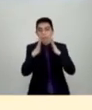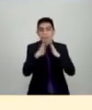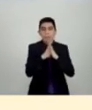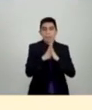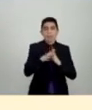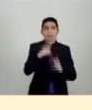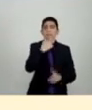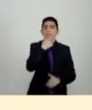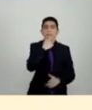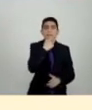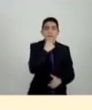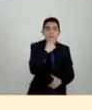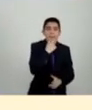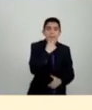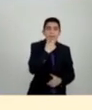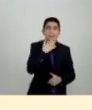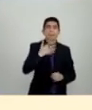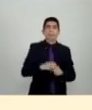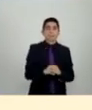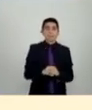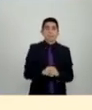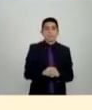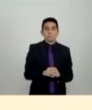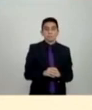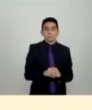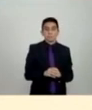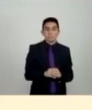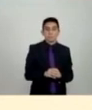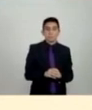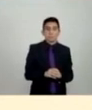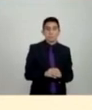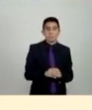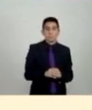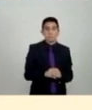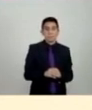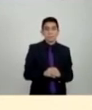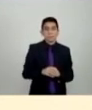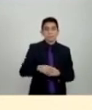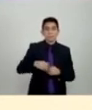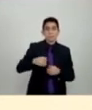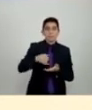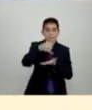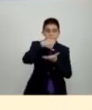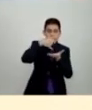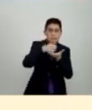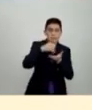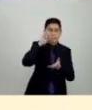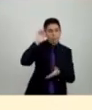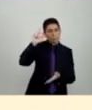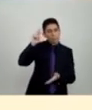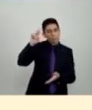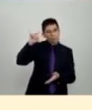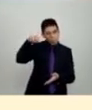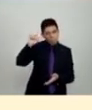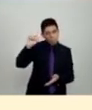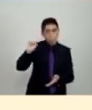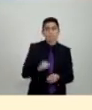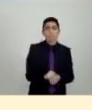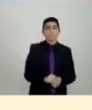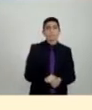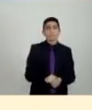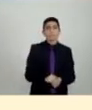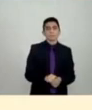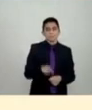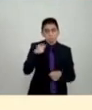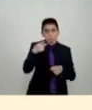por haberlos reventado a bombazos en las Malvinas por culpa de ellos, además. Pero bueno, el caso es que